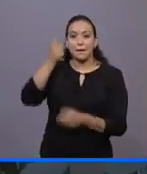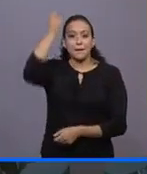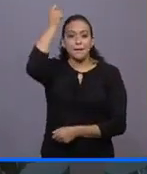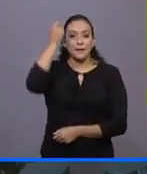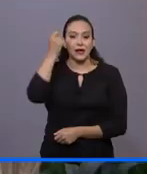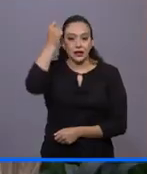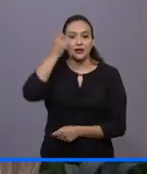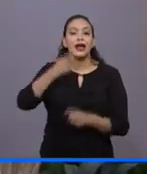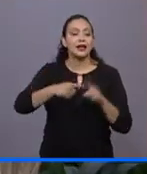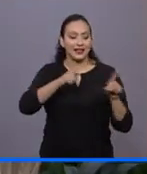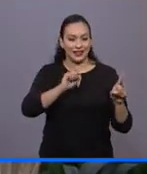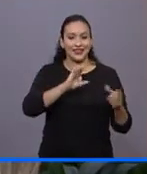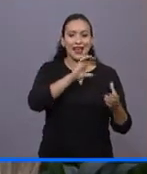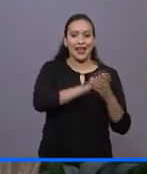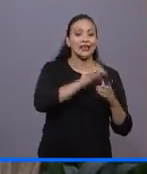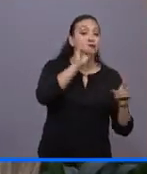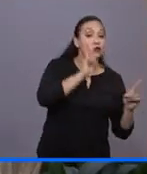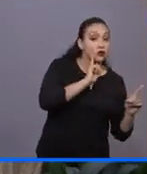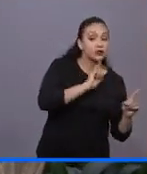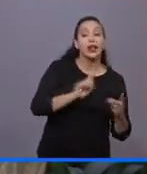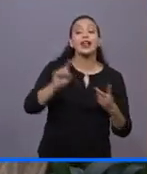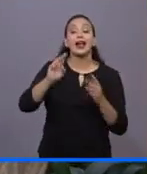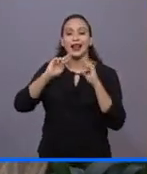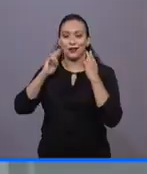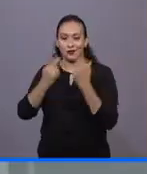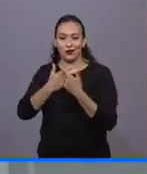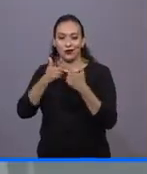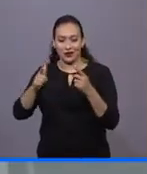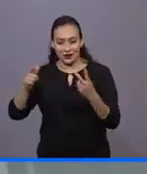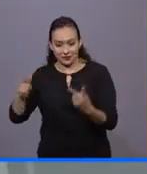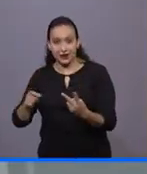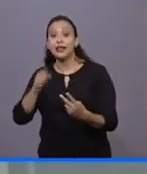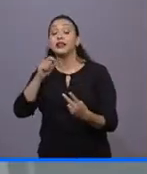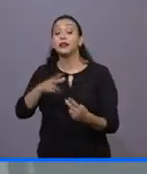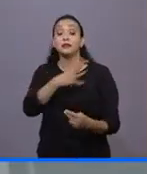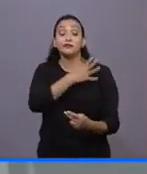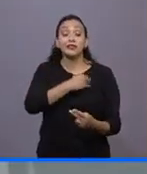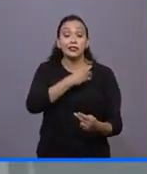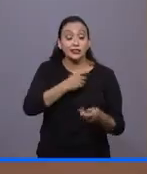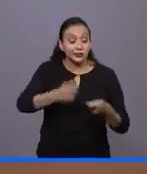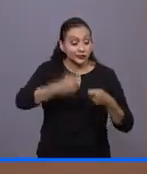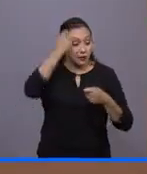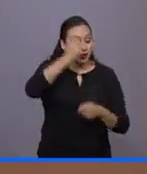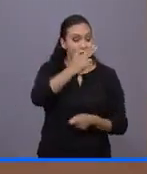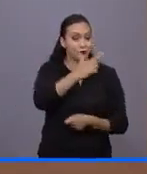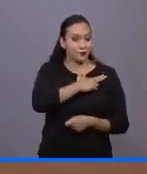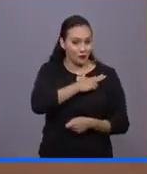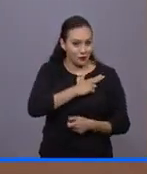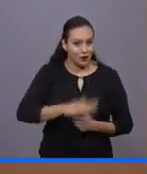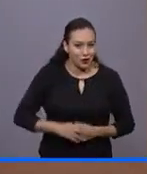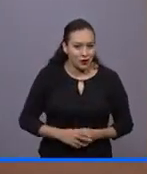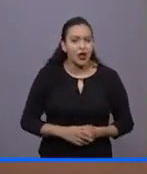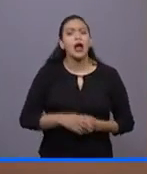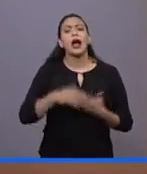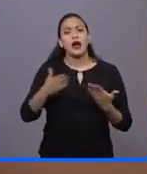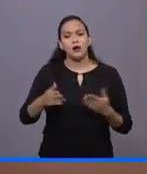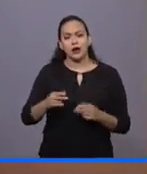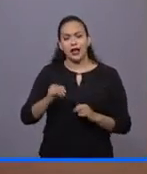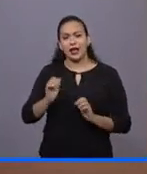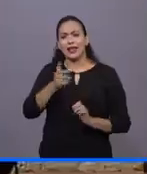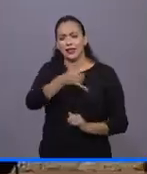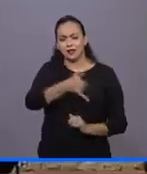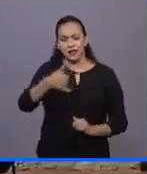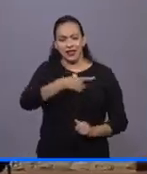viudez a la esposa y concubina y una de orfandad a los hijos, mientras que el Infonavit deberá entregar a